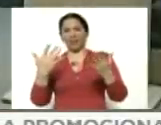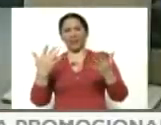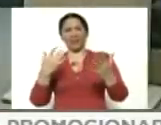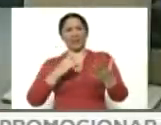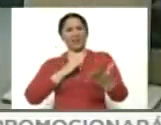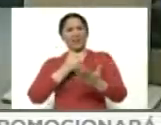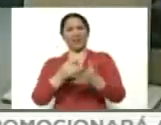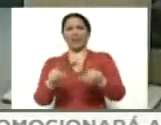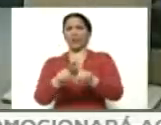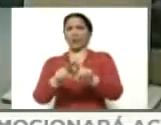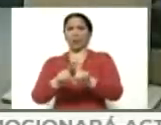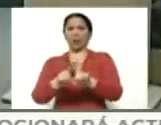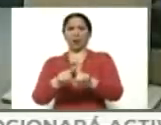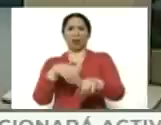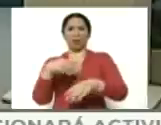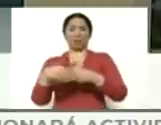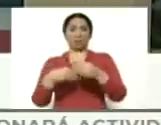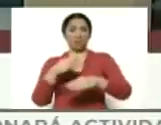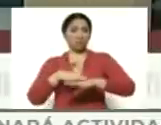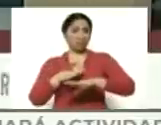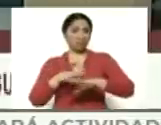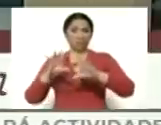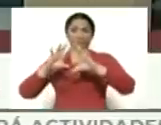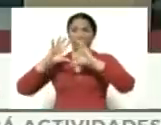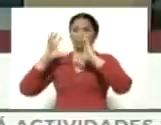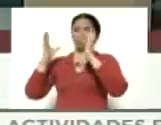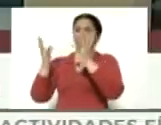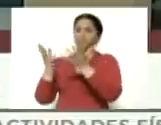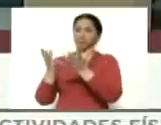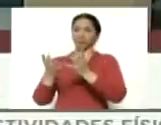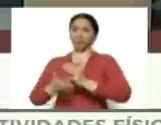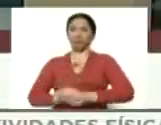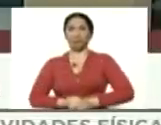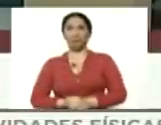está establecida en el mundo entero.